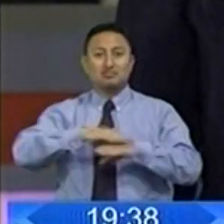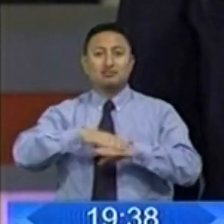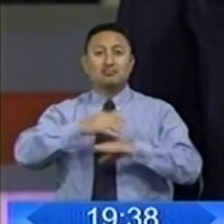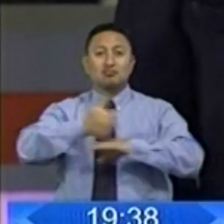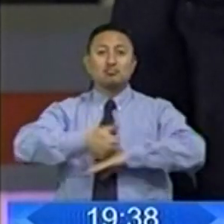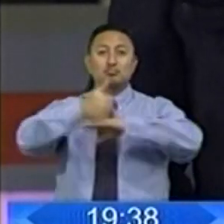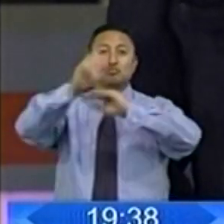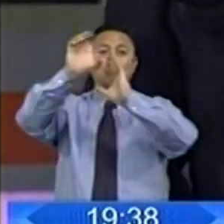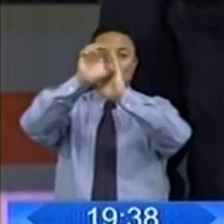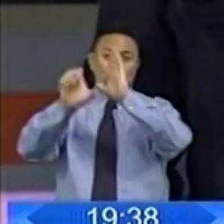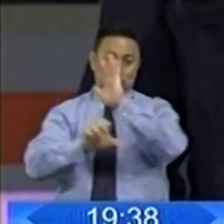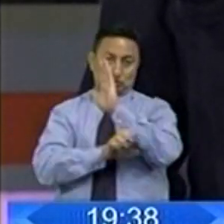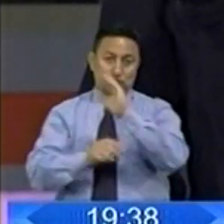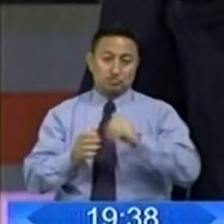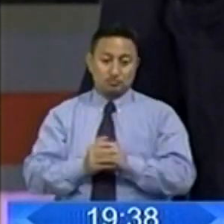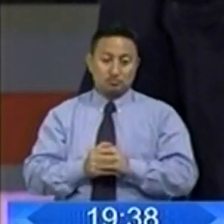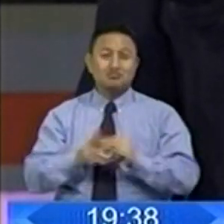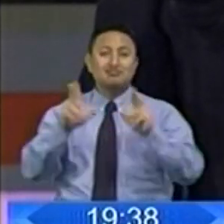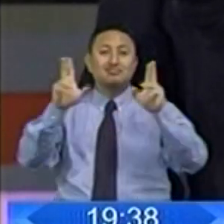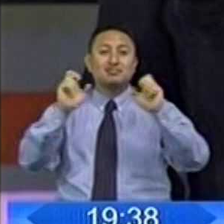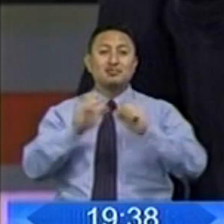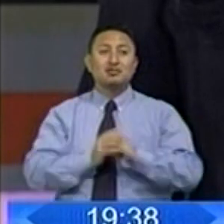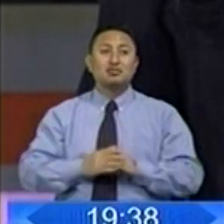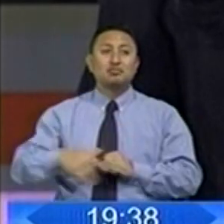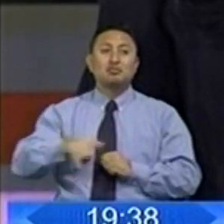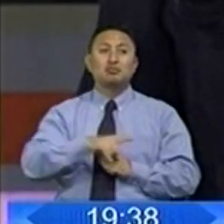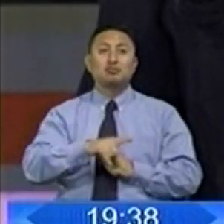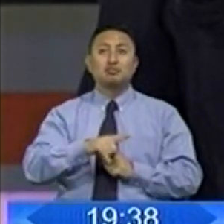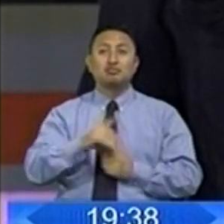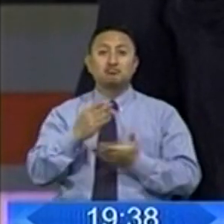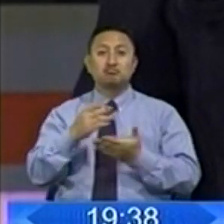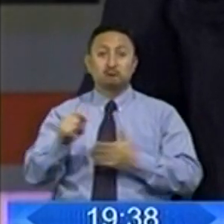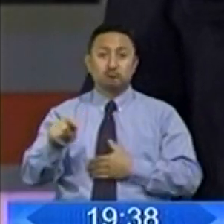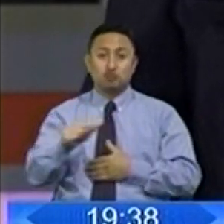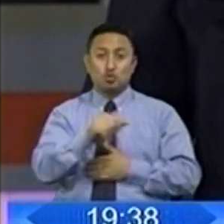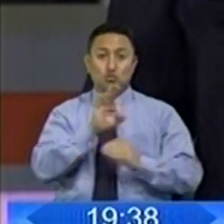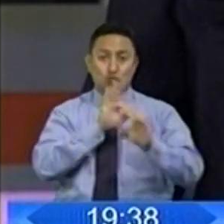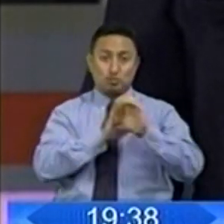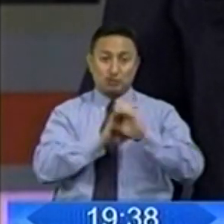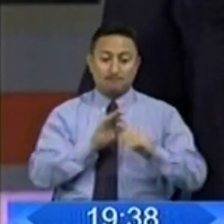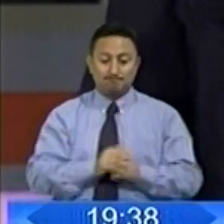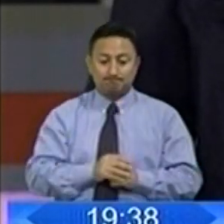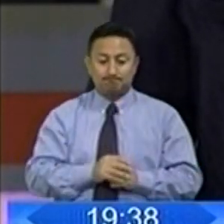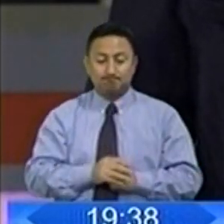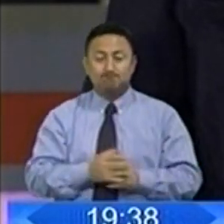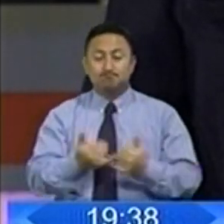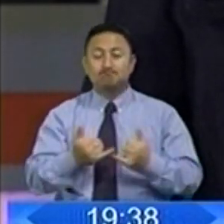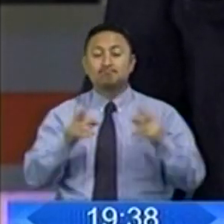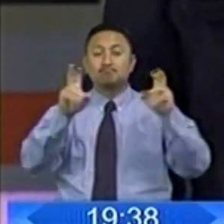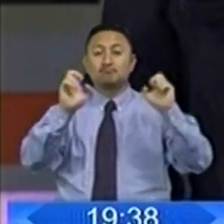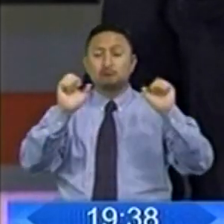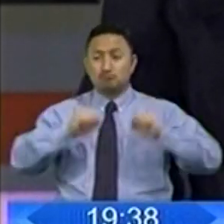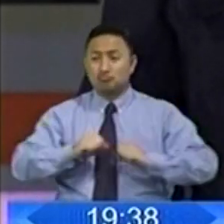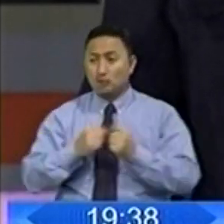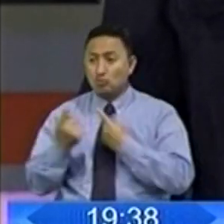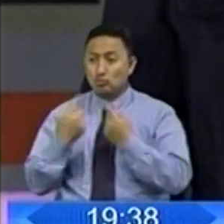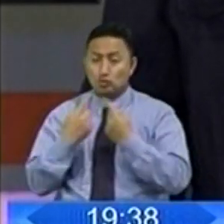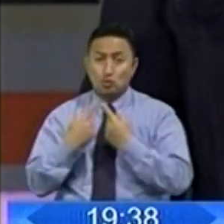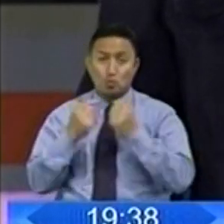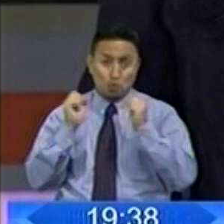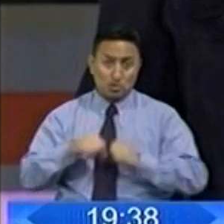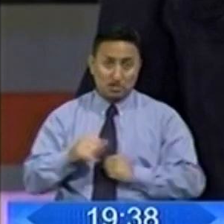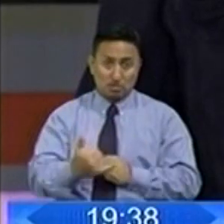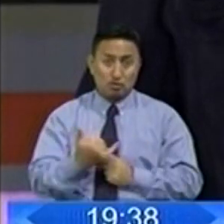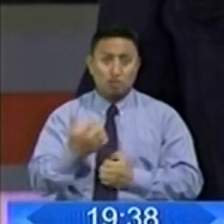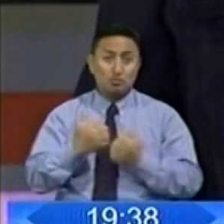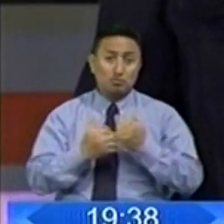Corte Constitucional referente a la eliminación de este organismo. Entre otros temas abordados, llamó al diálogo para discutir la